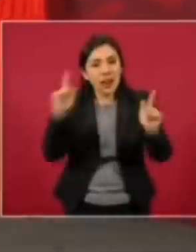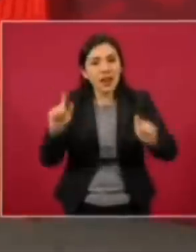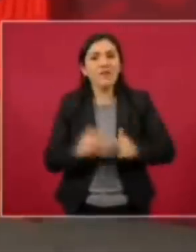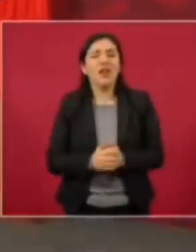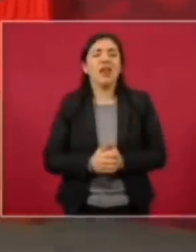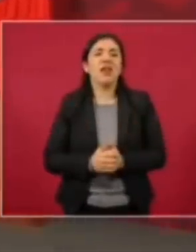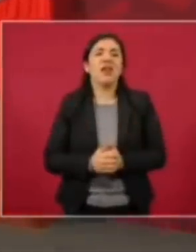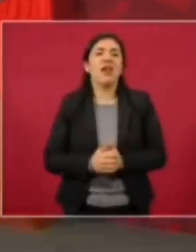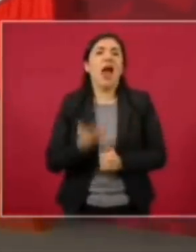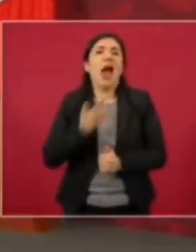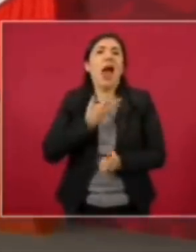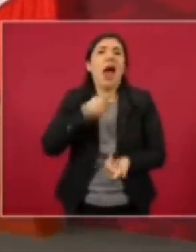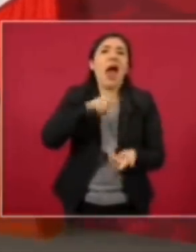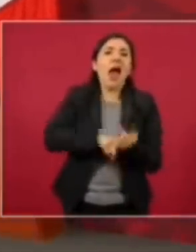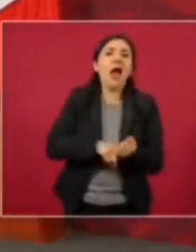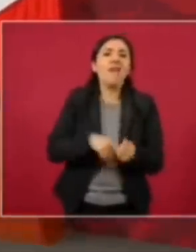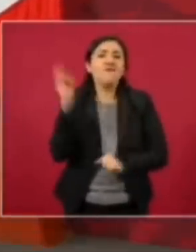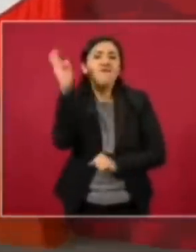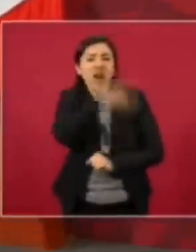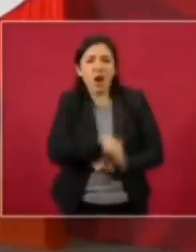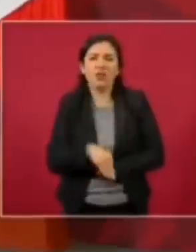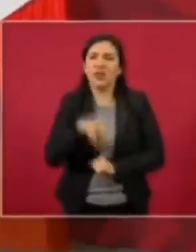que no haya fraude electoral,